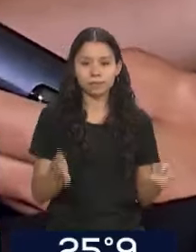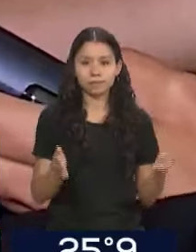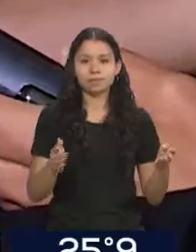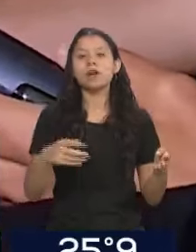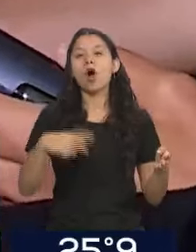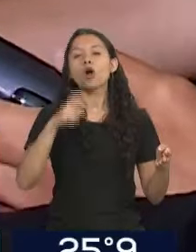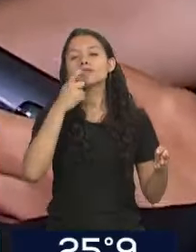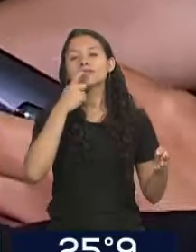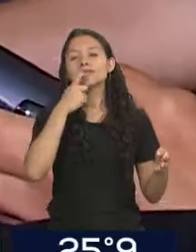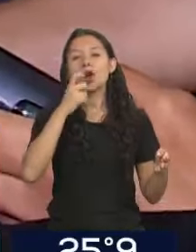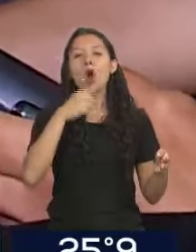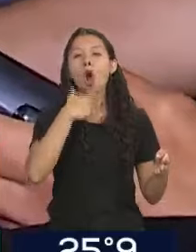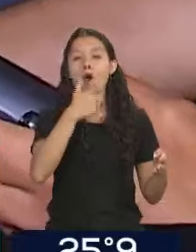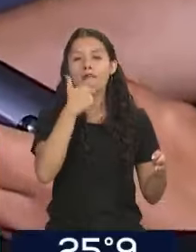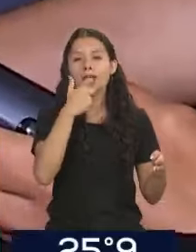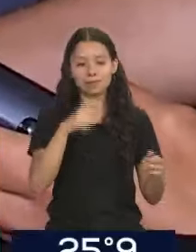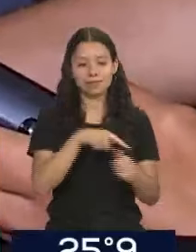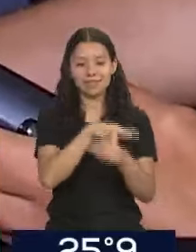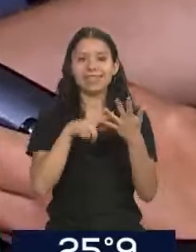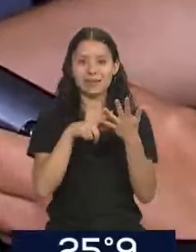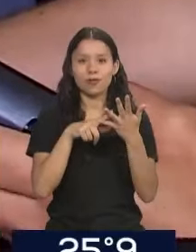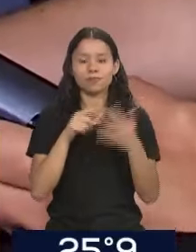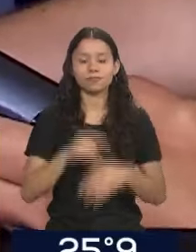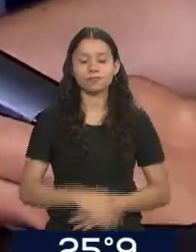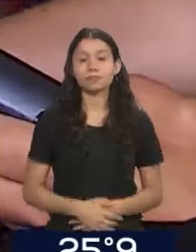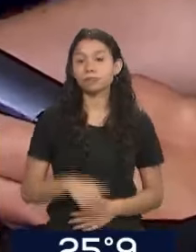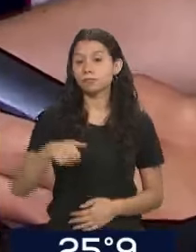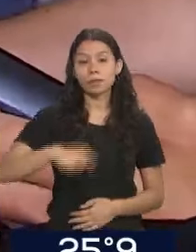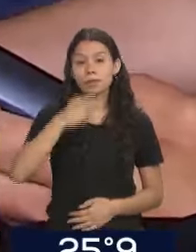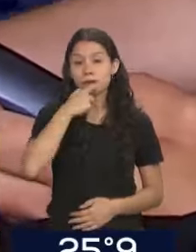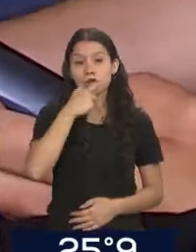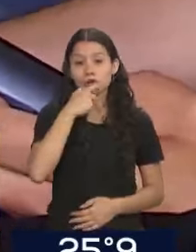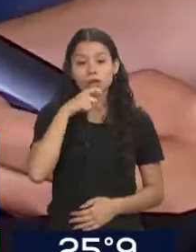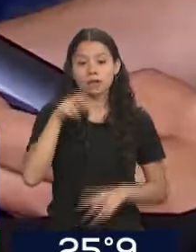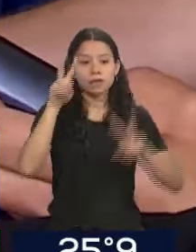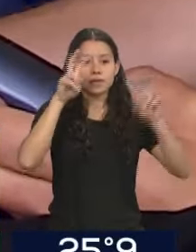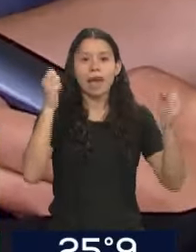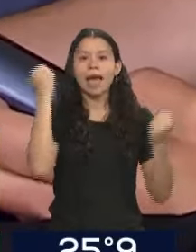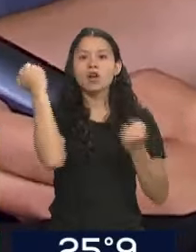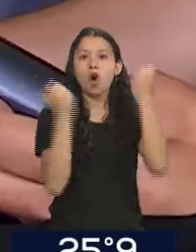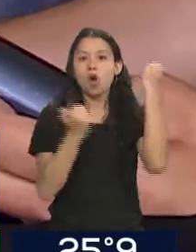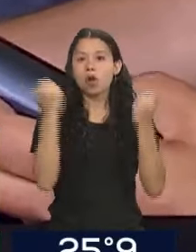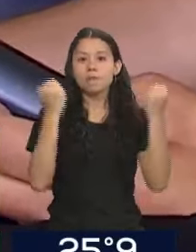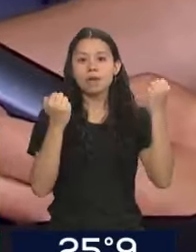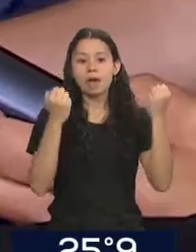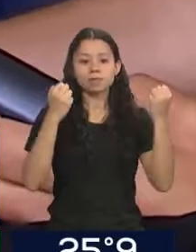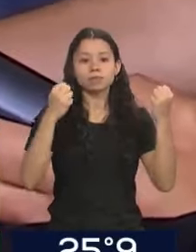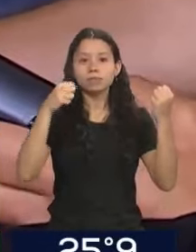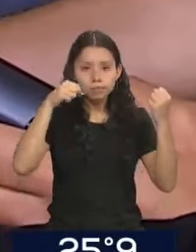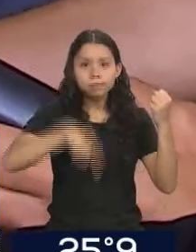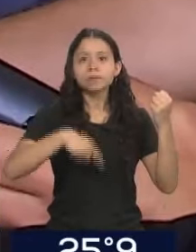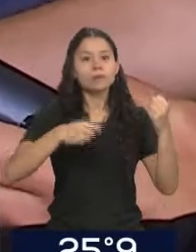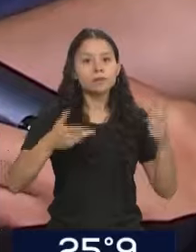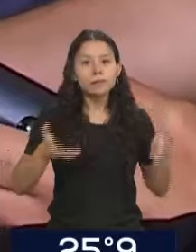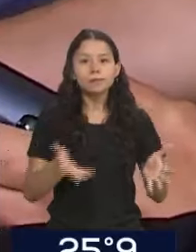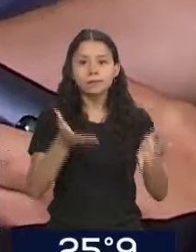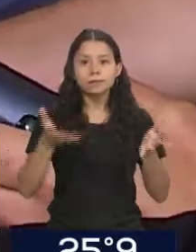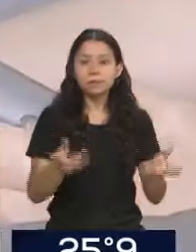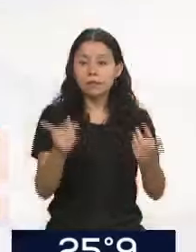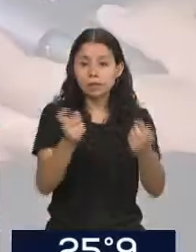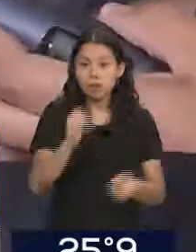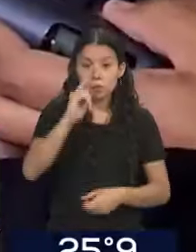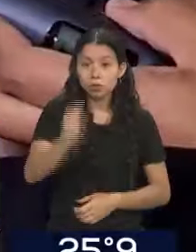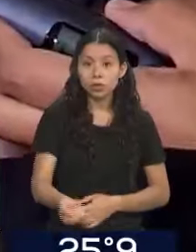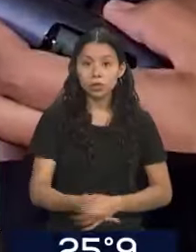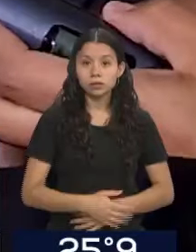necesita agregar más actividades económicas a su hermosa y diversa matriz